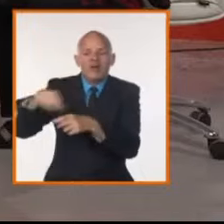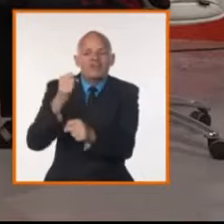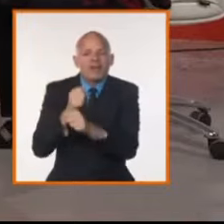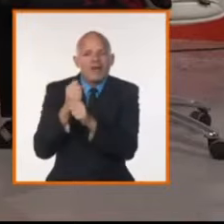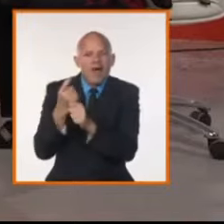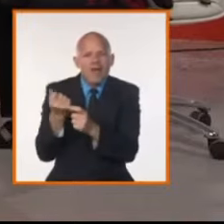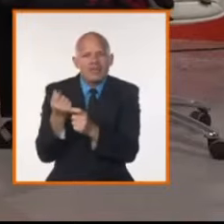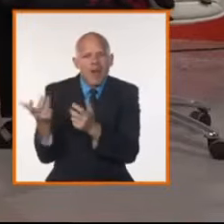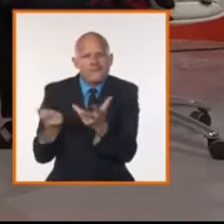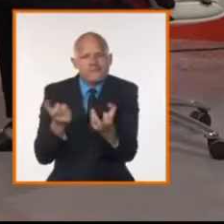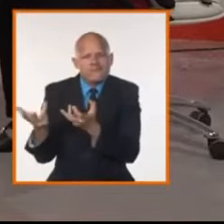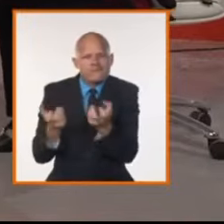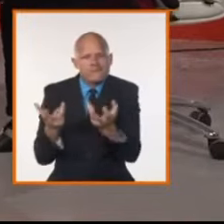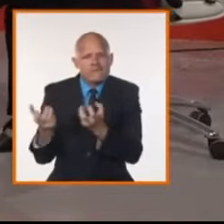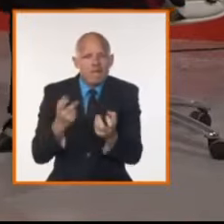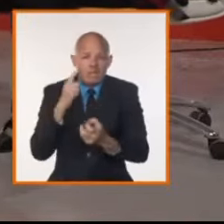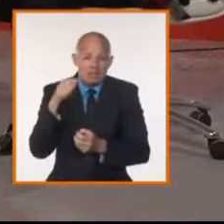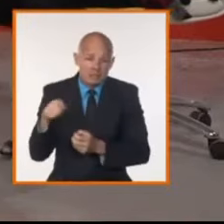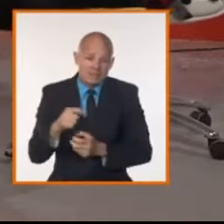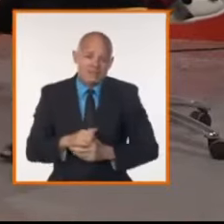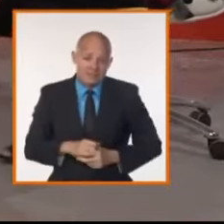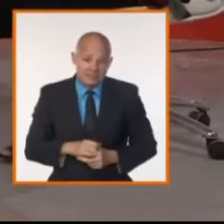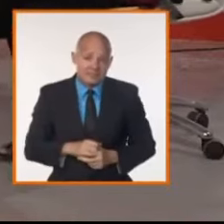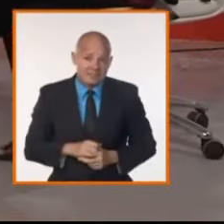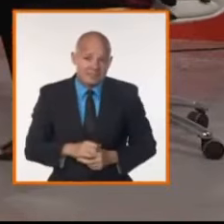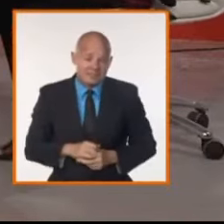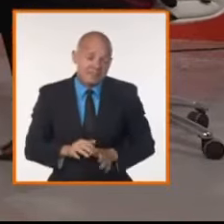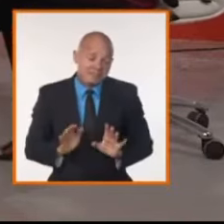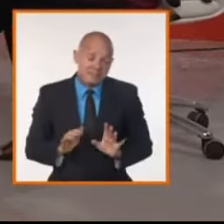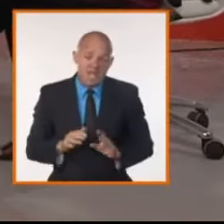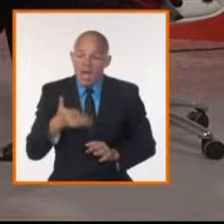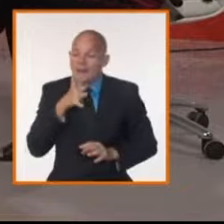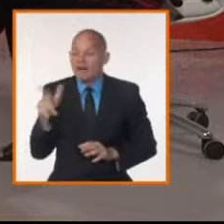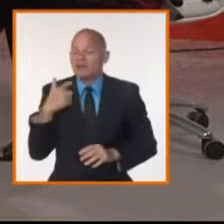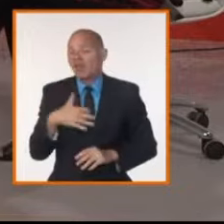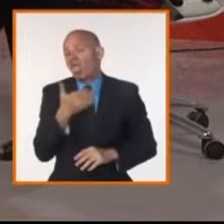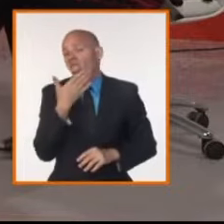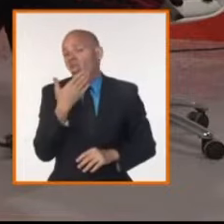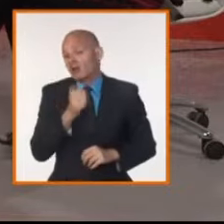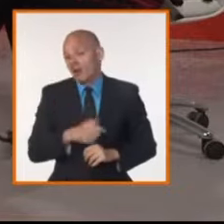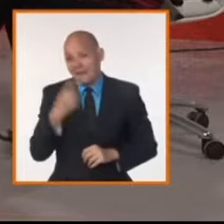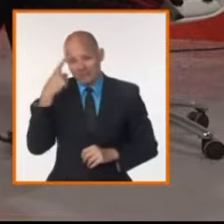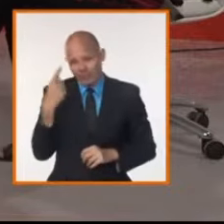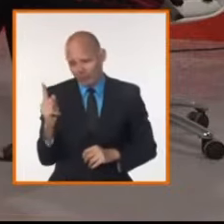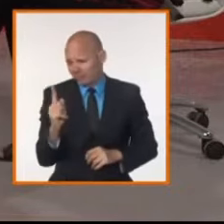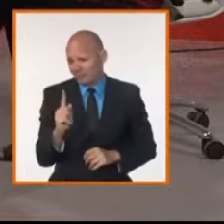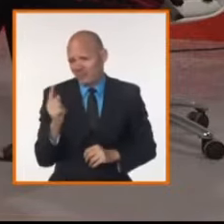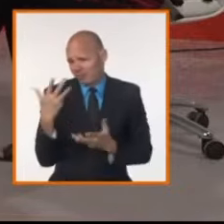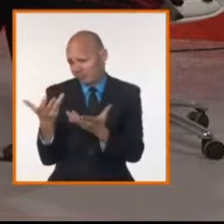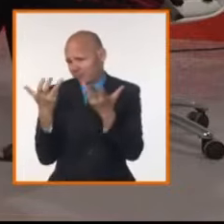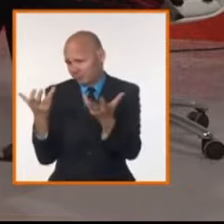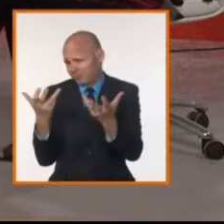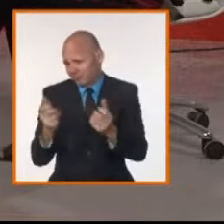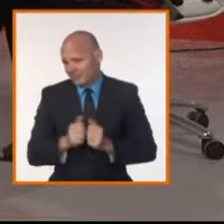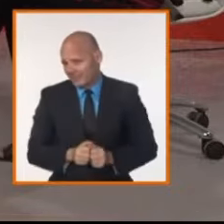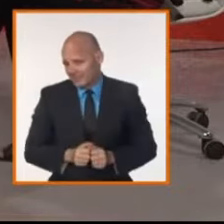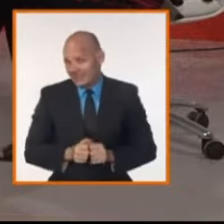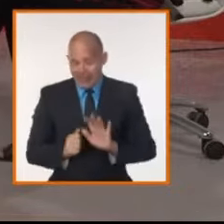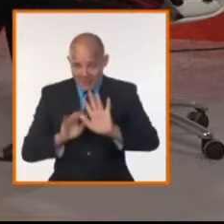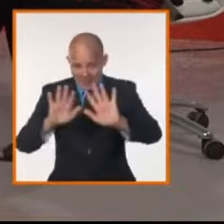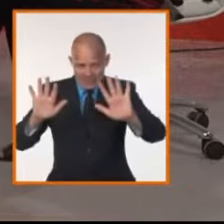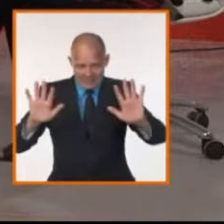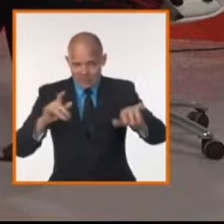decir a mí me parece que se confió pero no creo es el único que que haga esta prático pero si es de los que ha